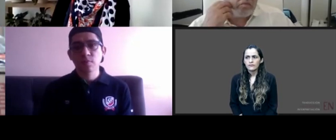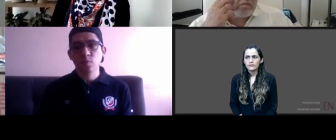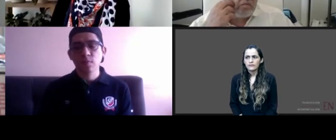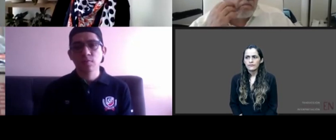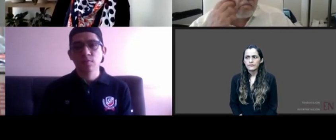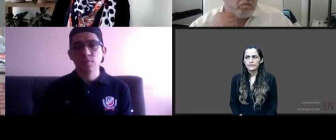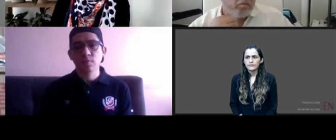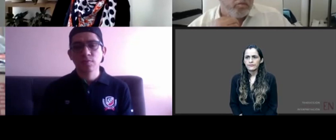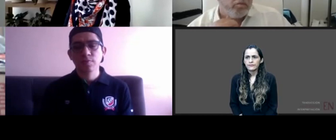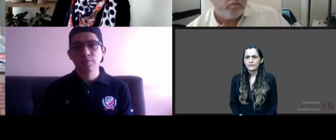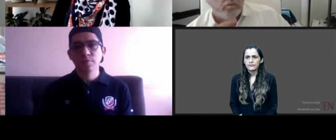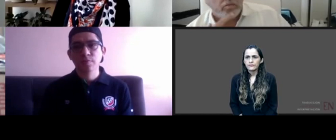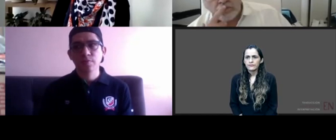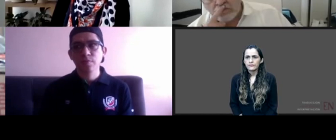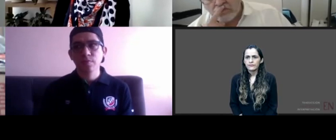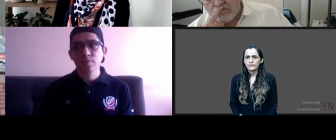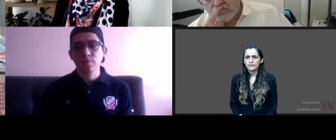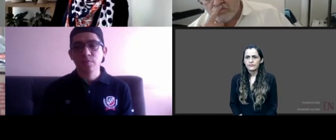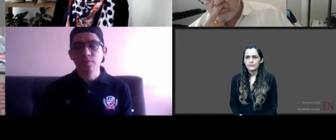sordos.